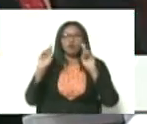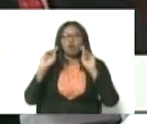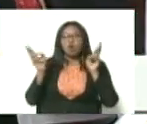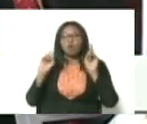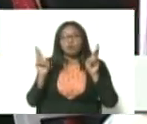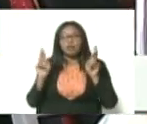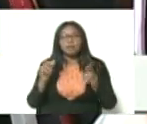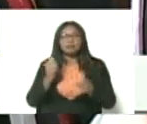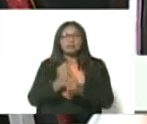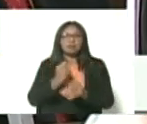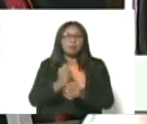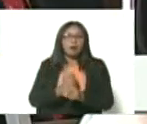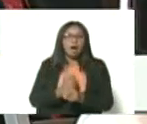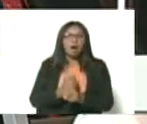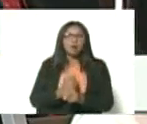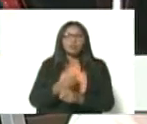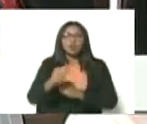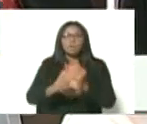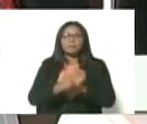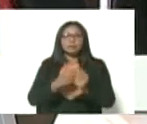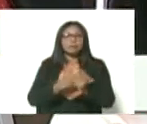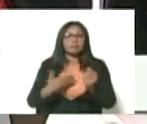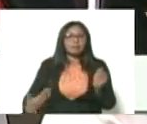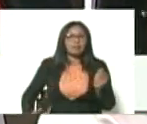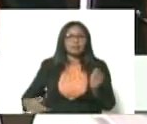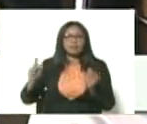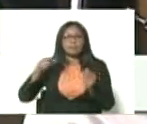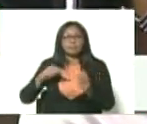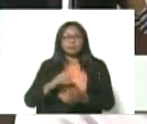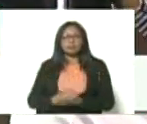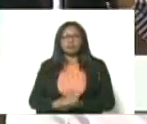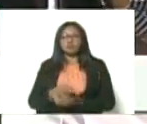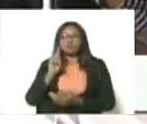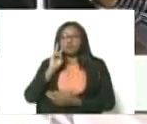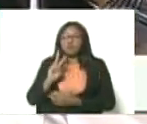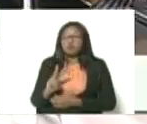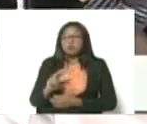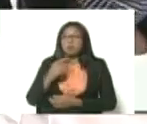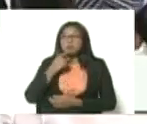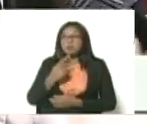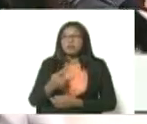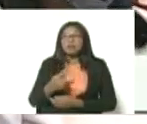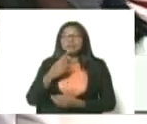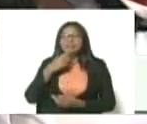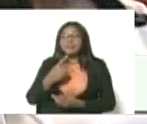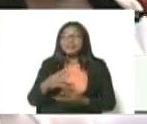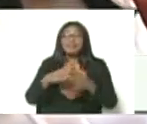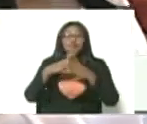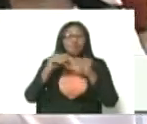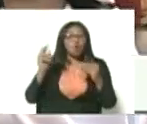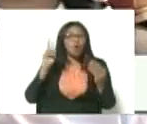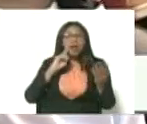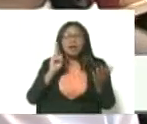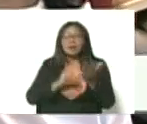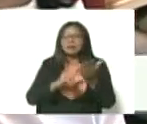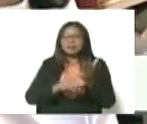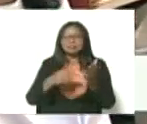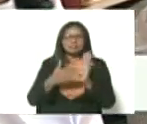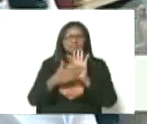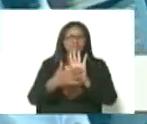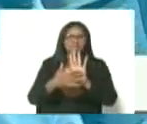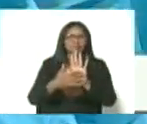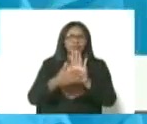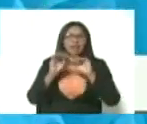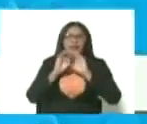del trabajo de los vicepresidentes. Y fueron crudos, yo les dije, digan toda la verdad, sean crudos. Y así